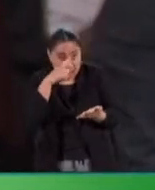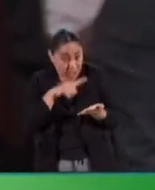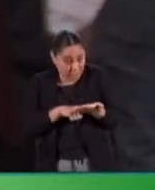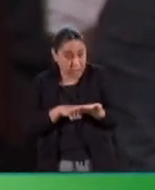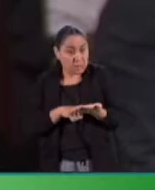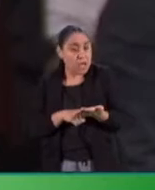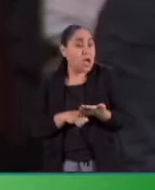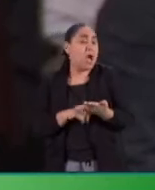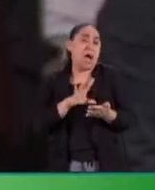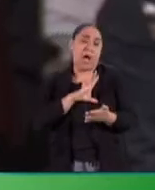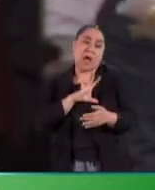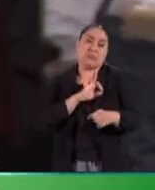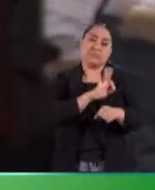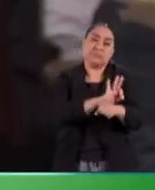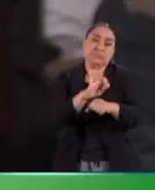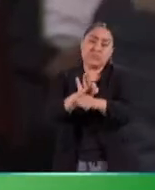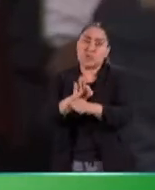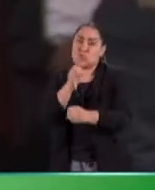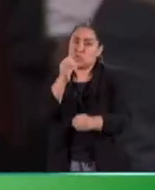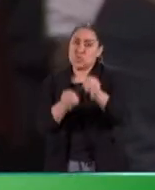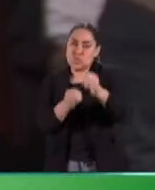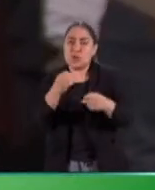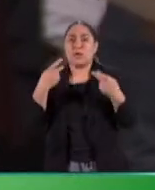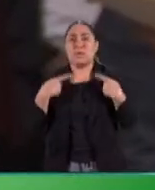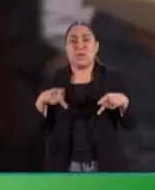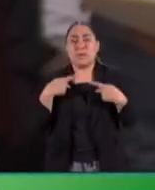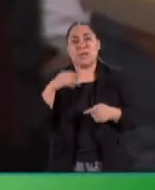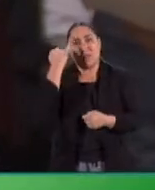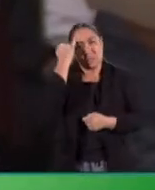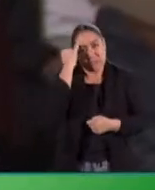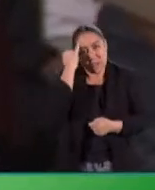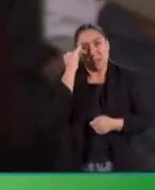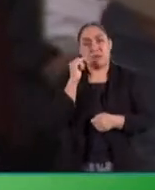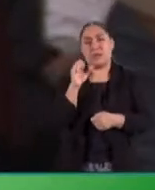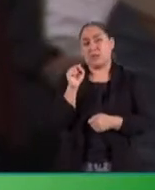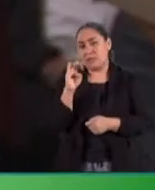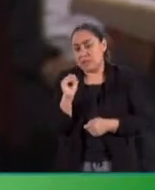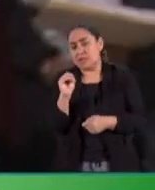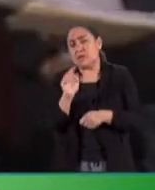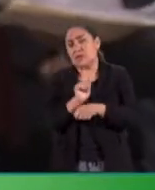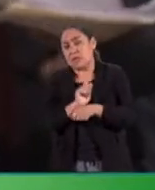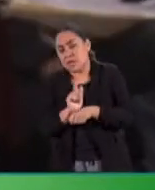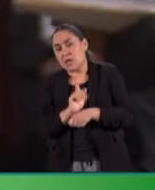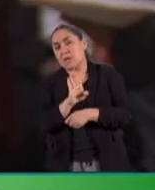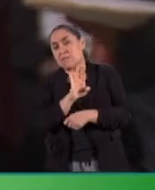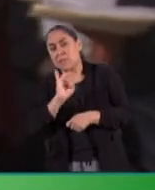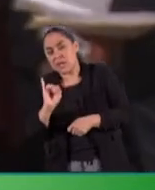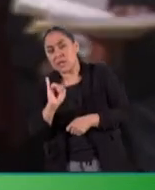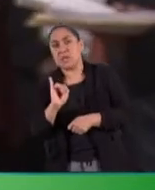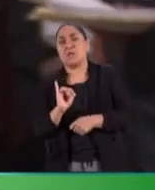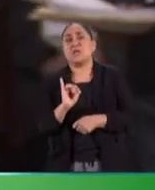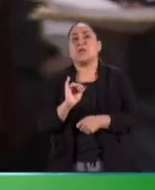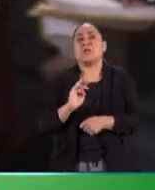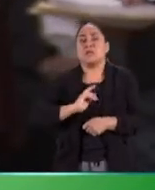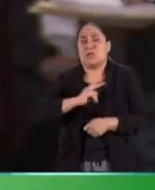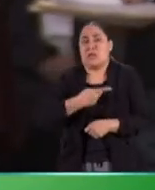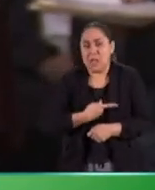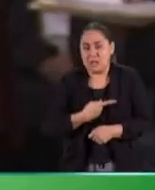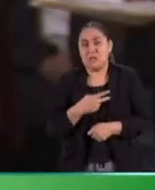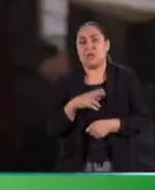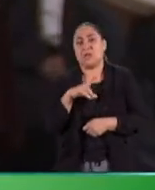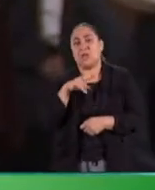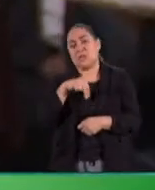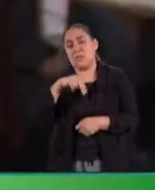justicia las personas afromexicanas indígenas gays lesbianas bisexuales transexuales no